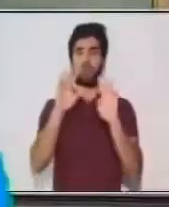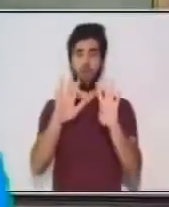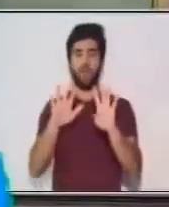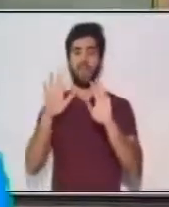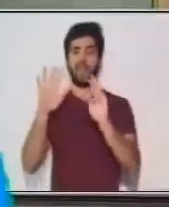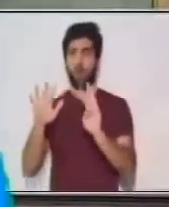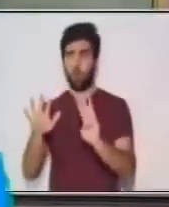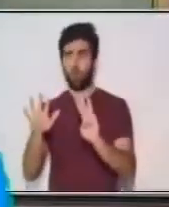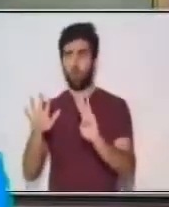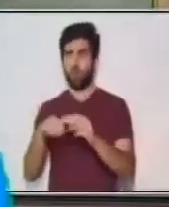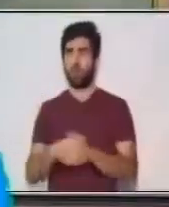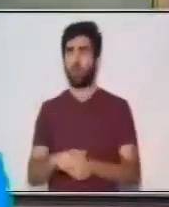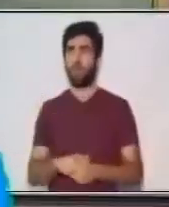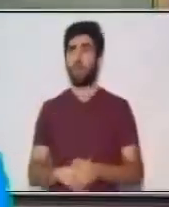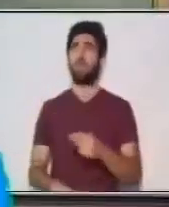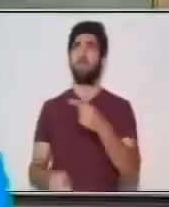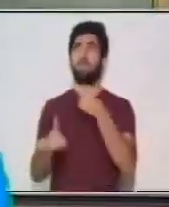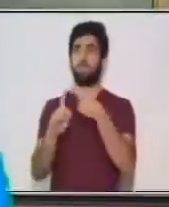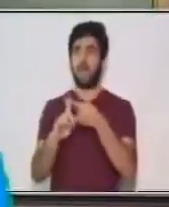98 más